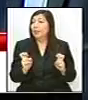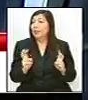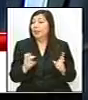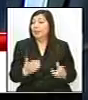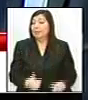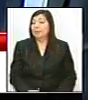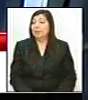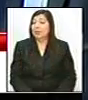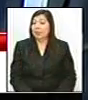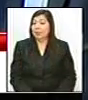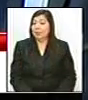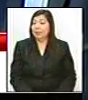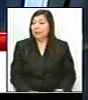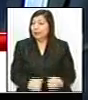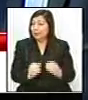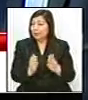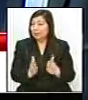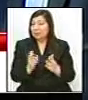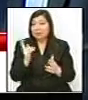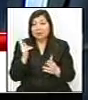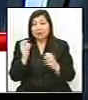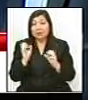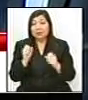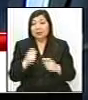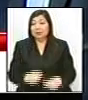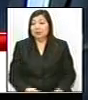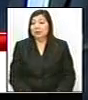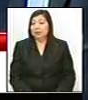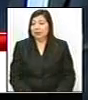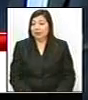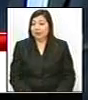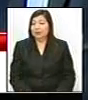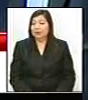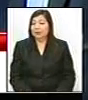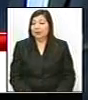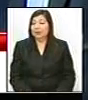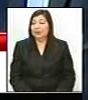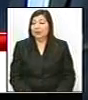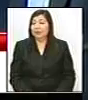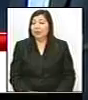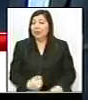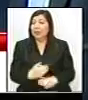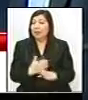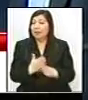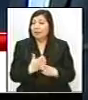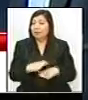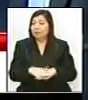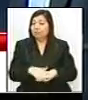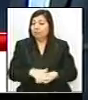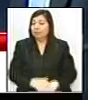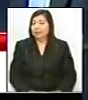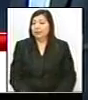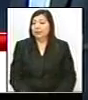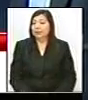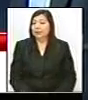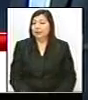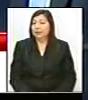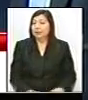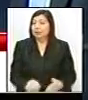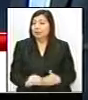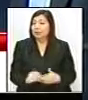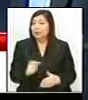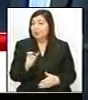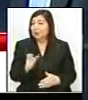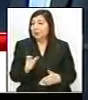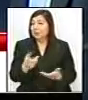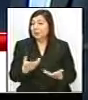incidencia firme, que lo hemos escuchado, sí lo hemos escuchado en su exposición, que es la formalización. Tenemos miles de